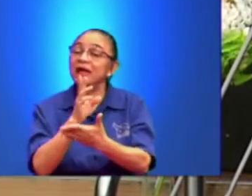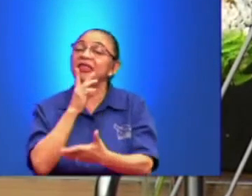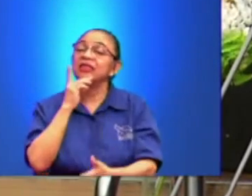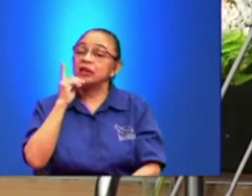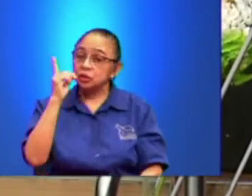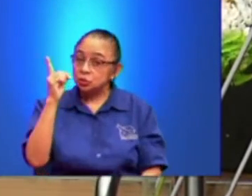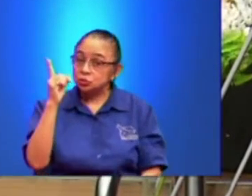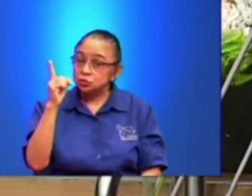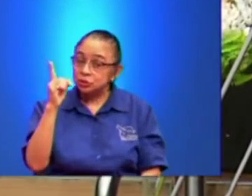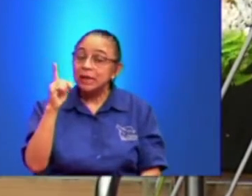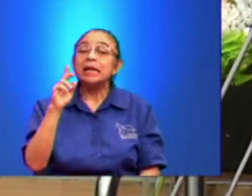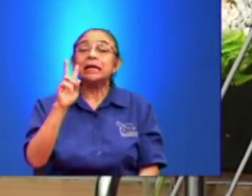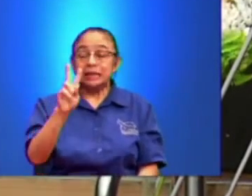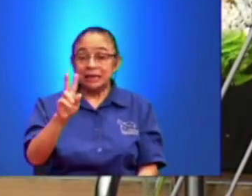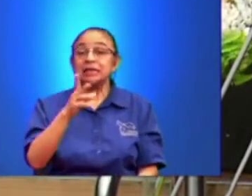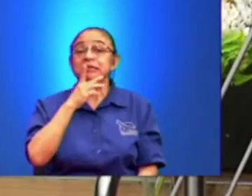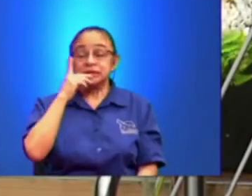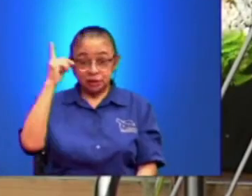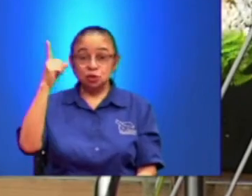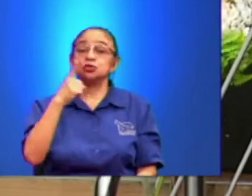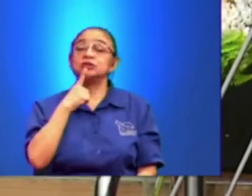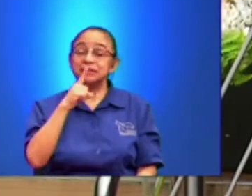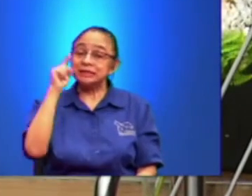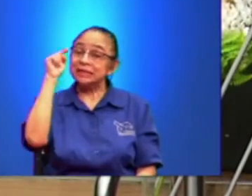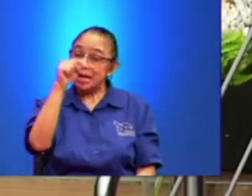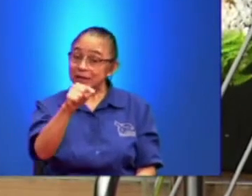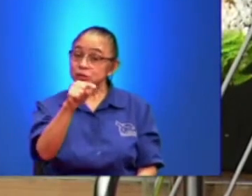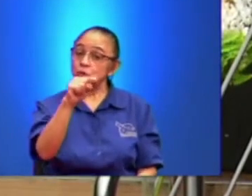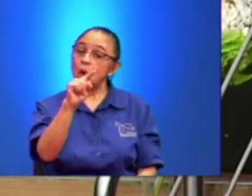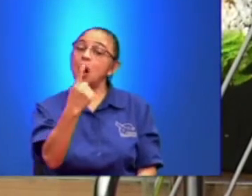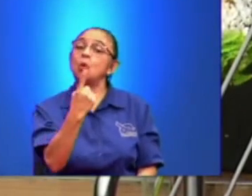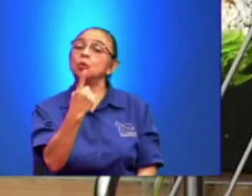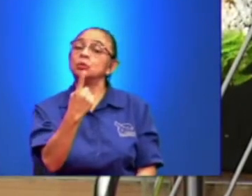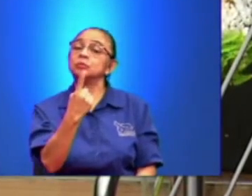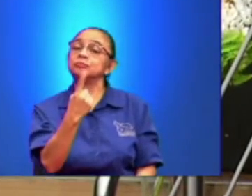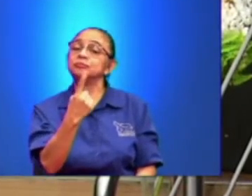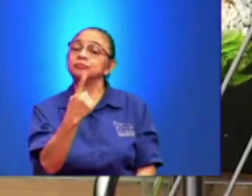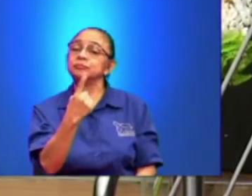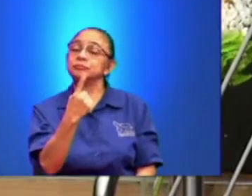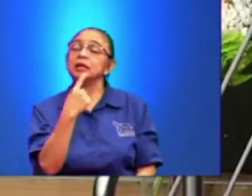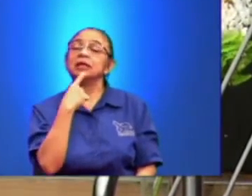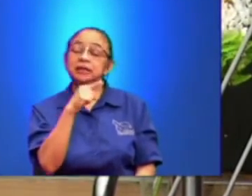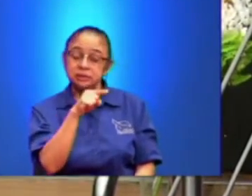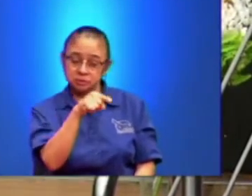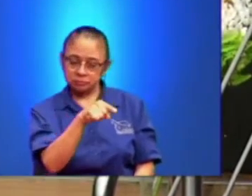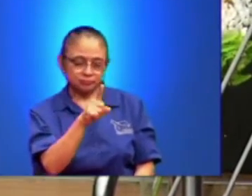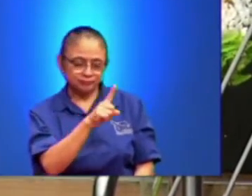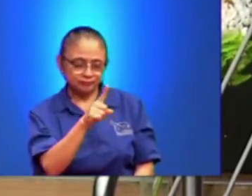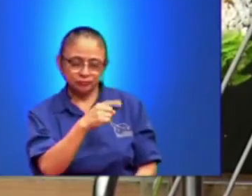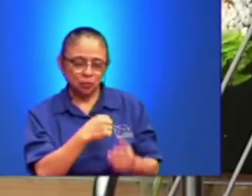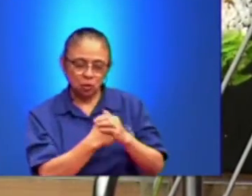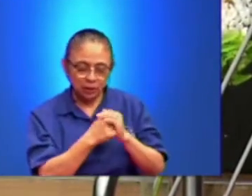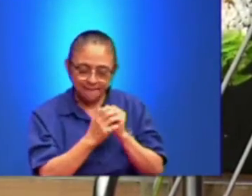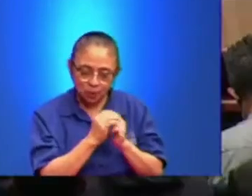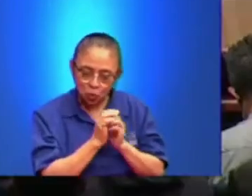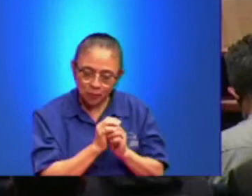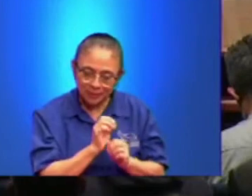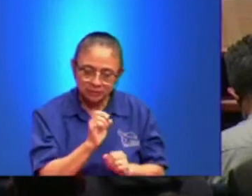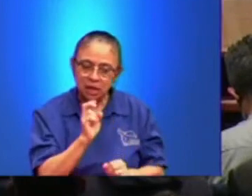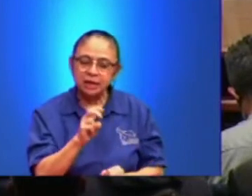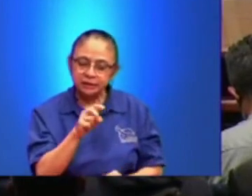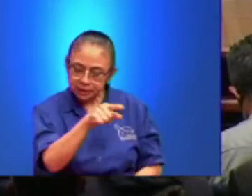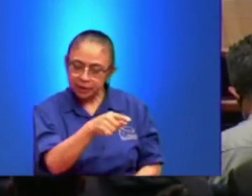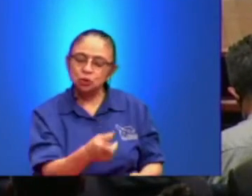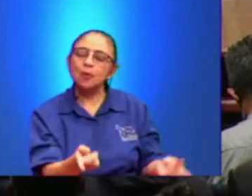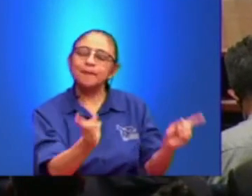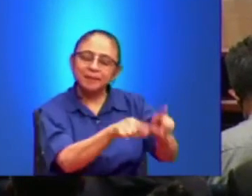y que cuando dios le dice show no no te preocupes es necesario que pases por este valle